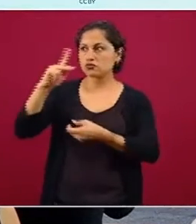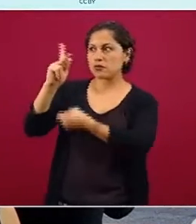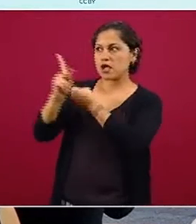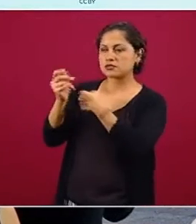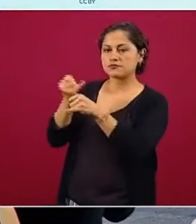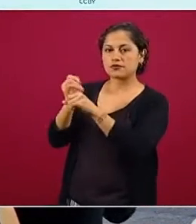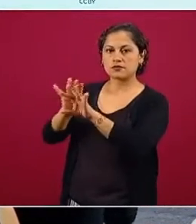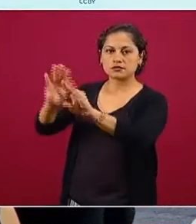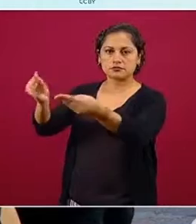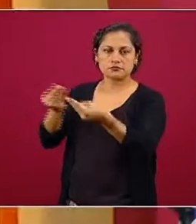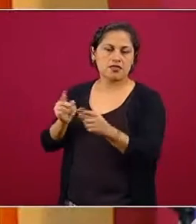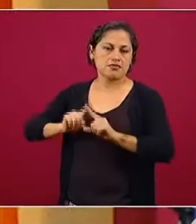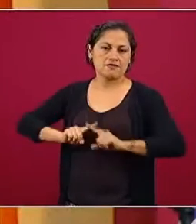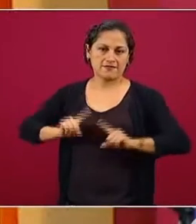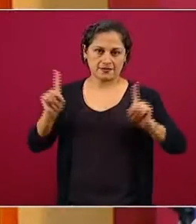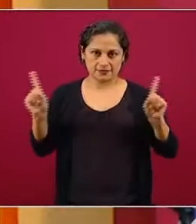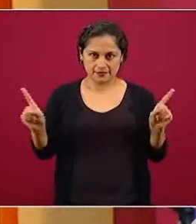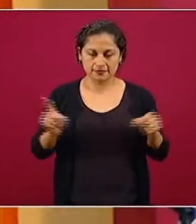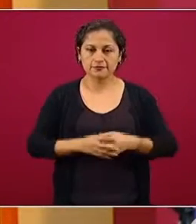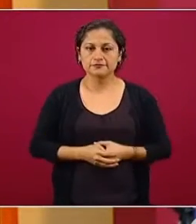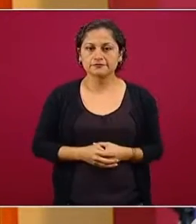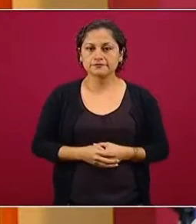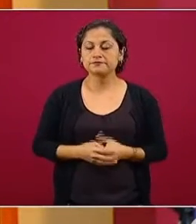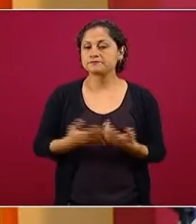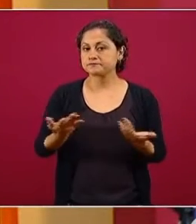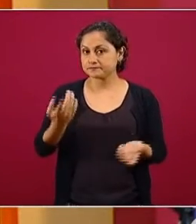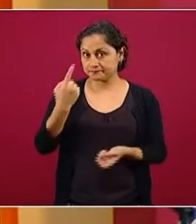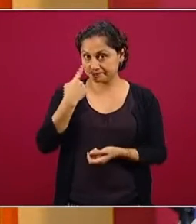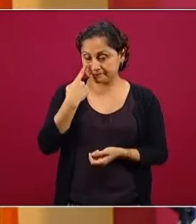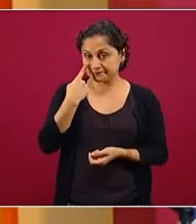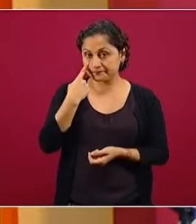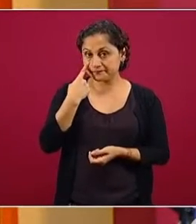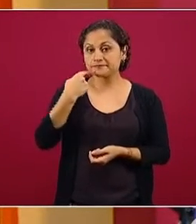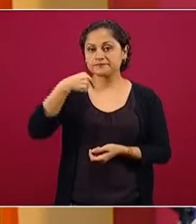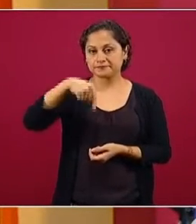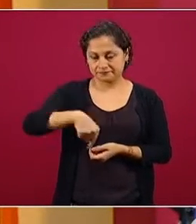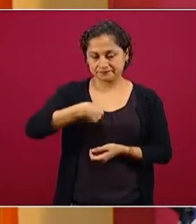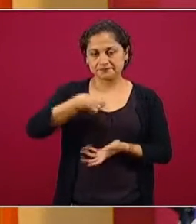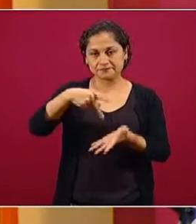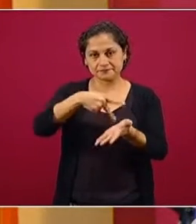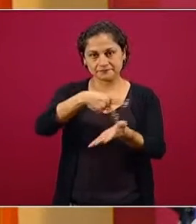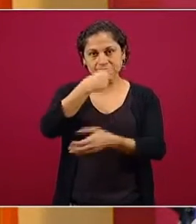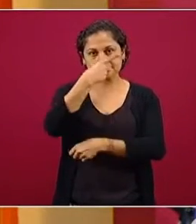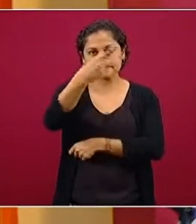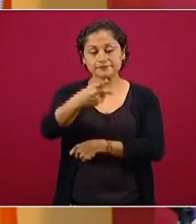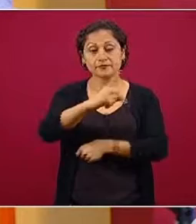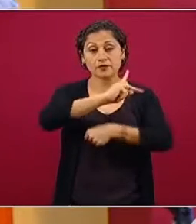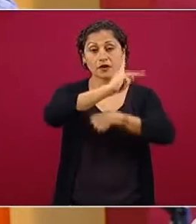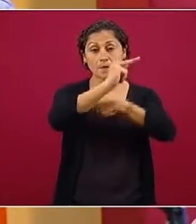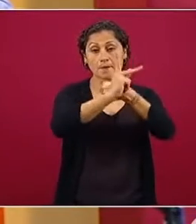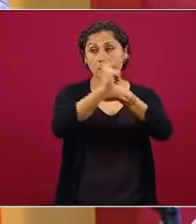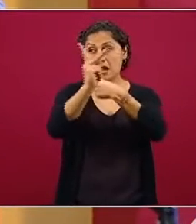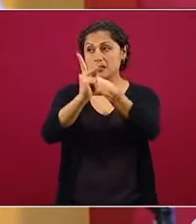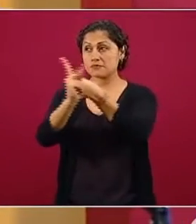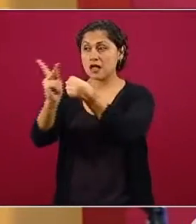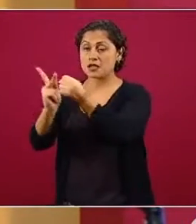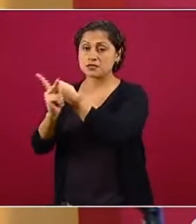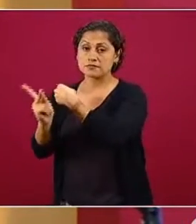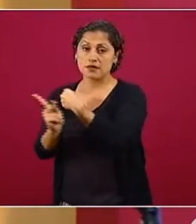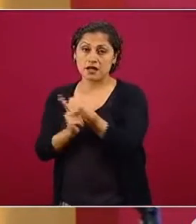una y otra vez, lo repito nuevamente, ningún país del mundo, ninguno de estos, ninguno de los